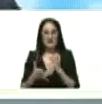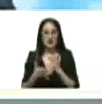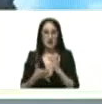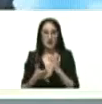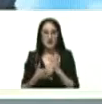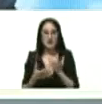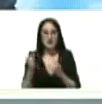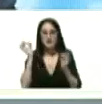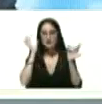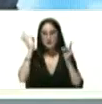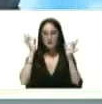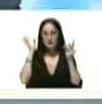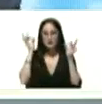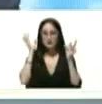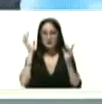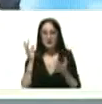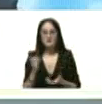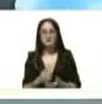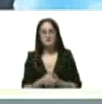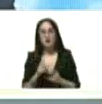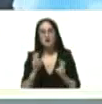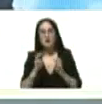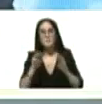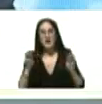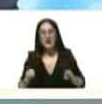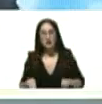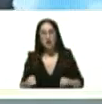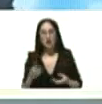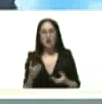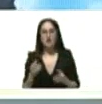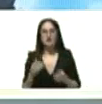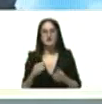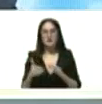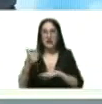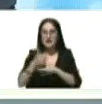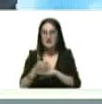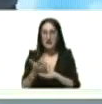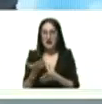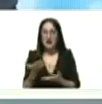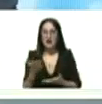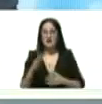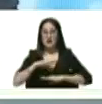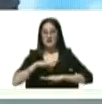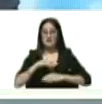la inventiva, los nuevos métodos gerenciales de eficiencia económica,